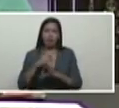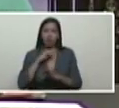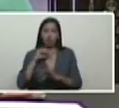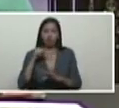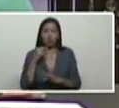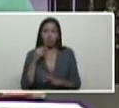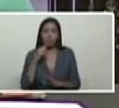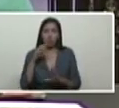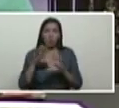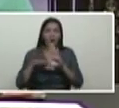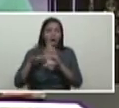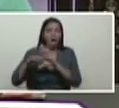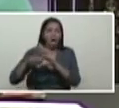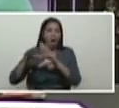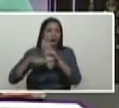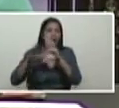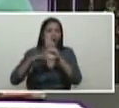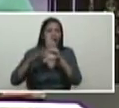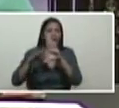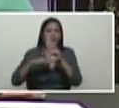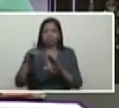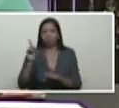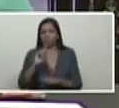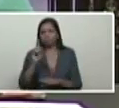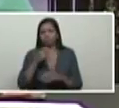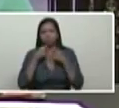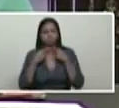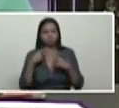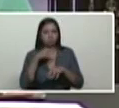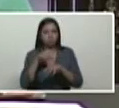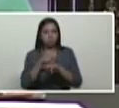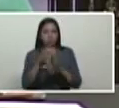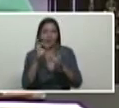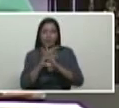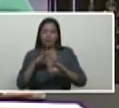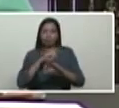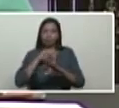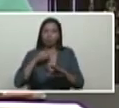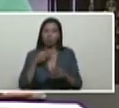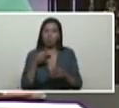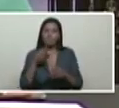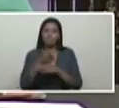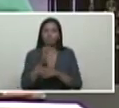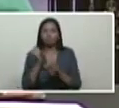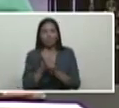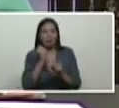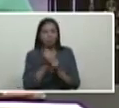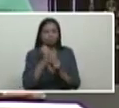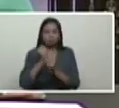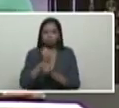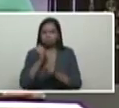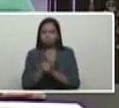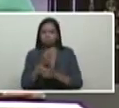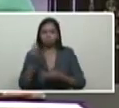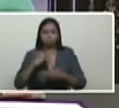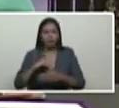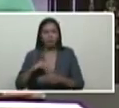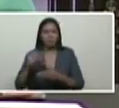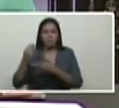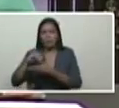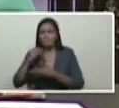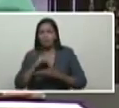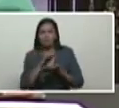hablachentos. Nosotros no andamos perdiendo el tiempo. No, nosotros andamos trabajando, trabajando,